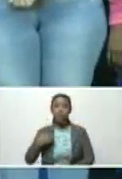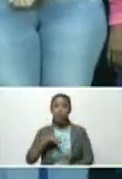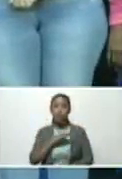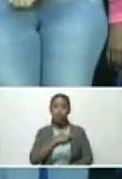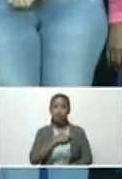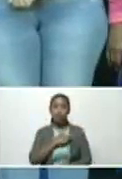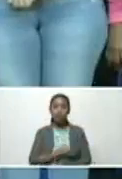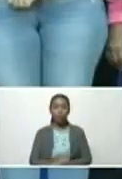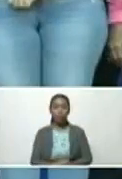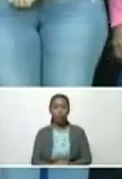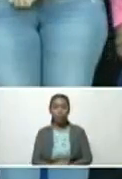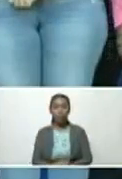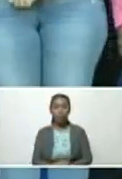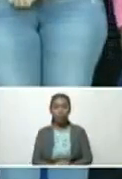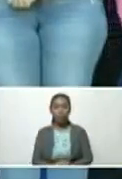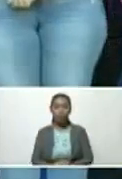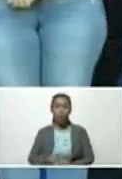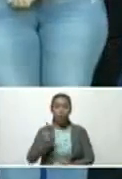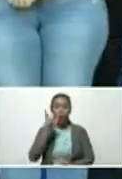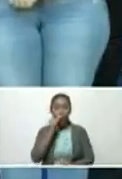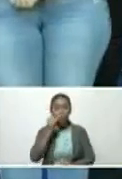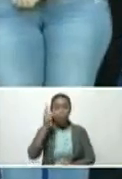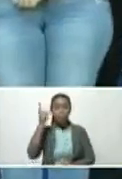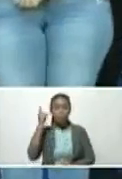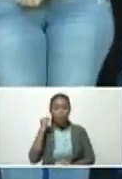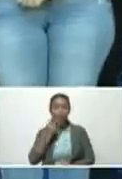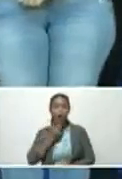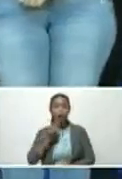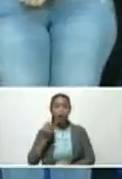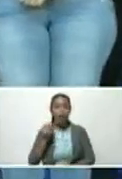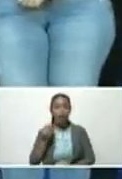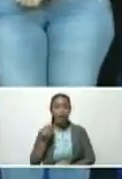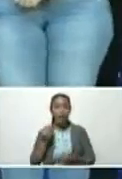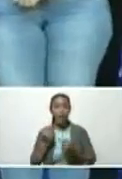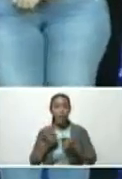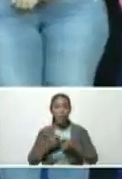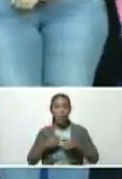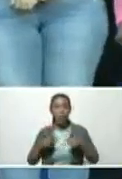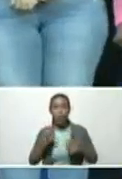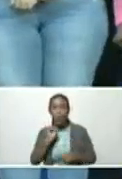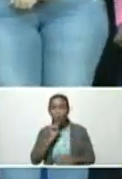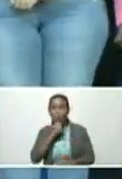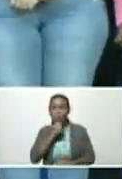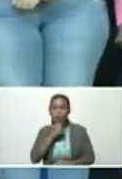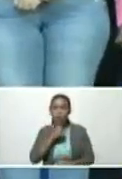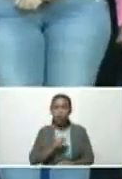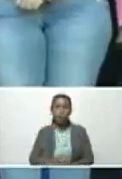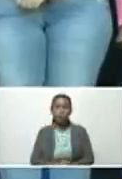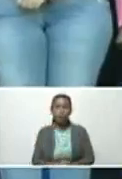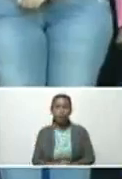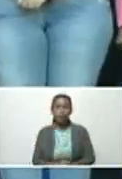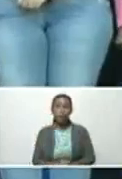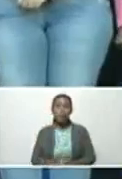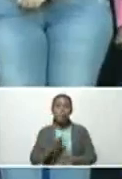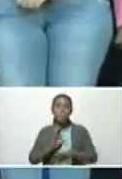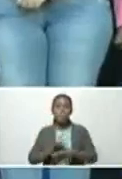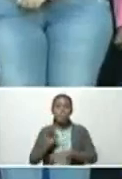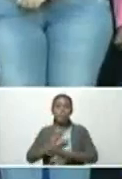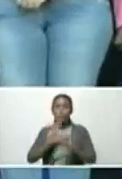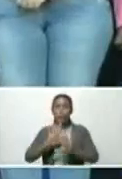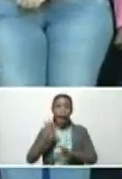Nosotros, los hombres y mujeres de la juventud acumulada, que pasamos por esa